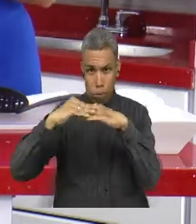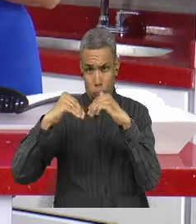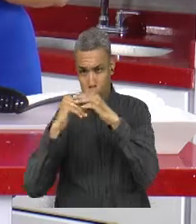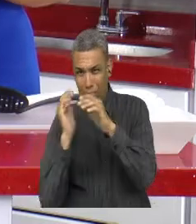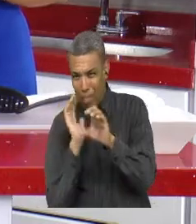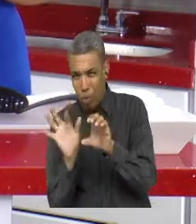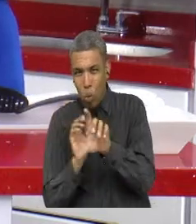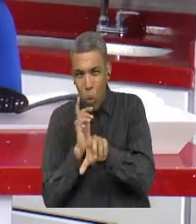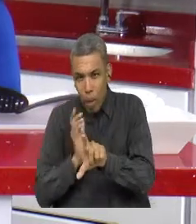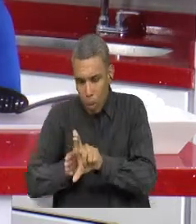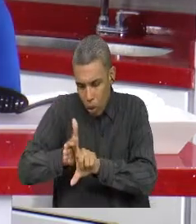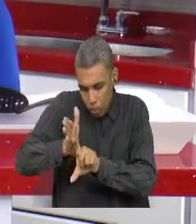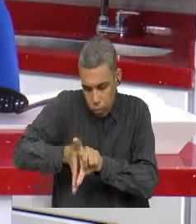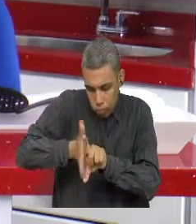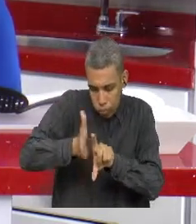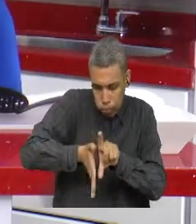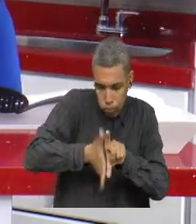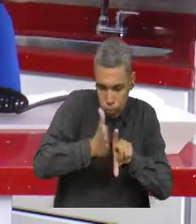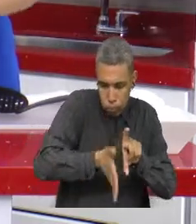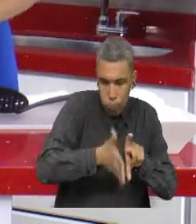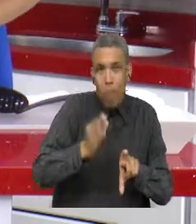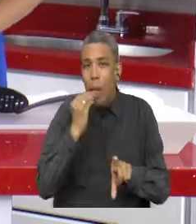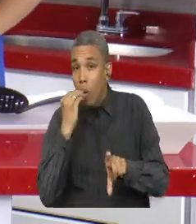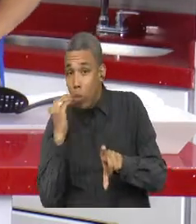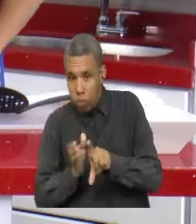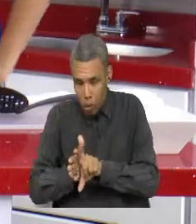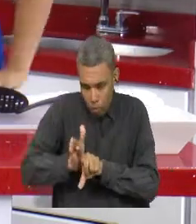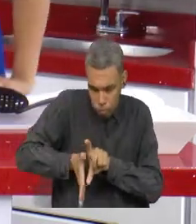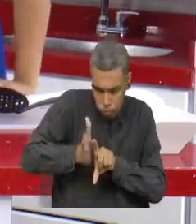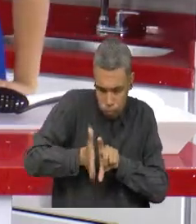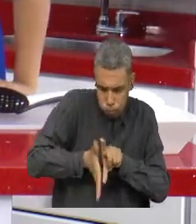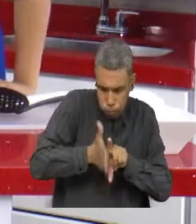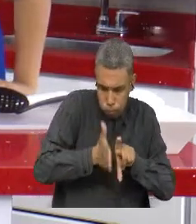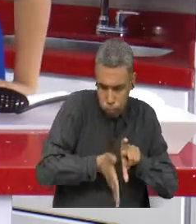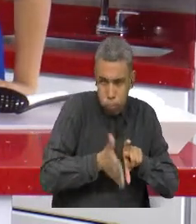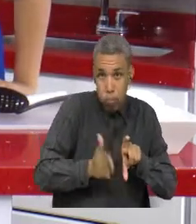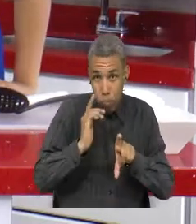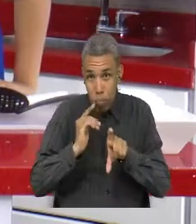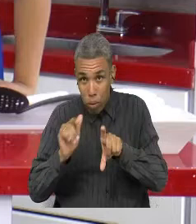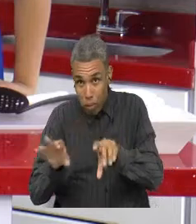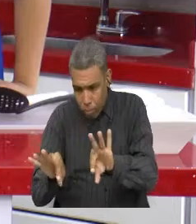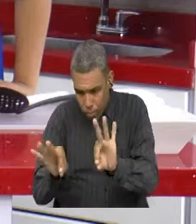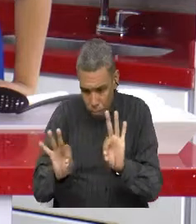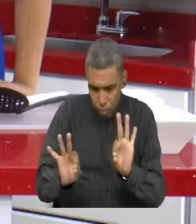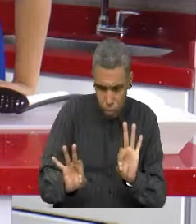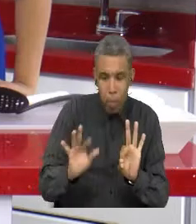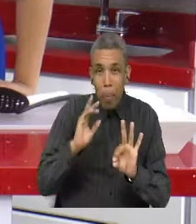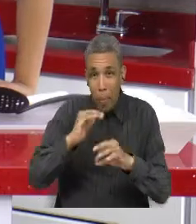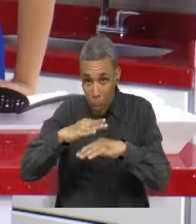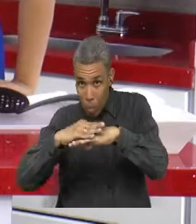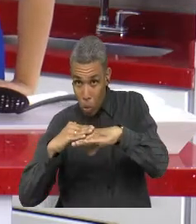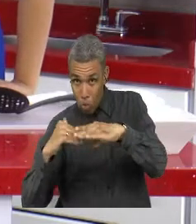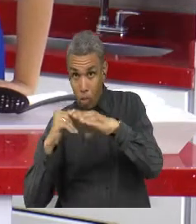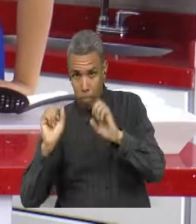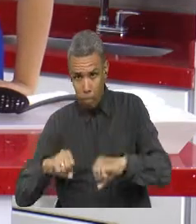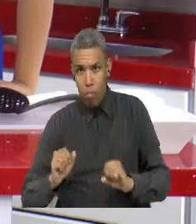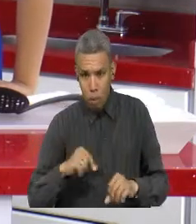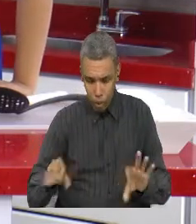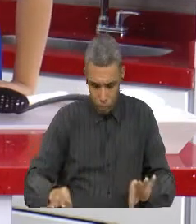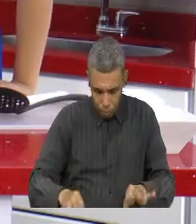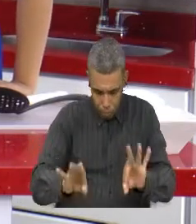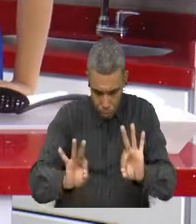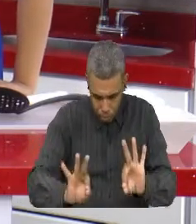corte. Estas, sí. Tajadas. Eso lo encontramos en cualquier tienda. Entonces, la idea es que sobre esta sartén que ya tiene su sabor,